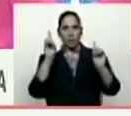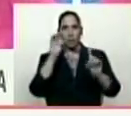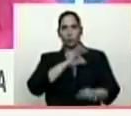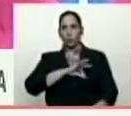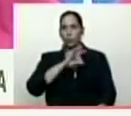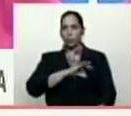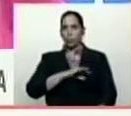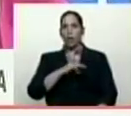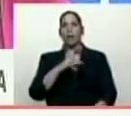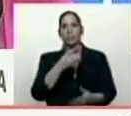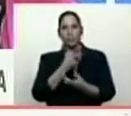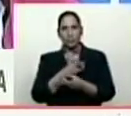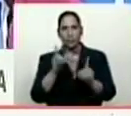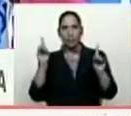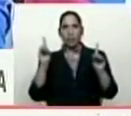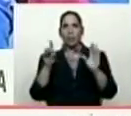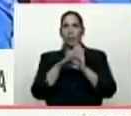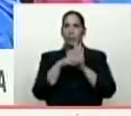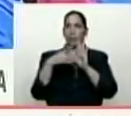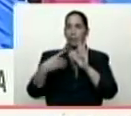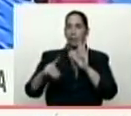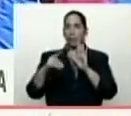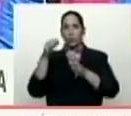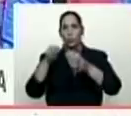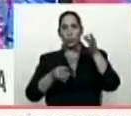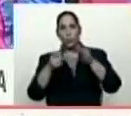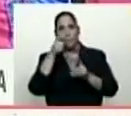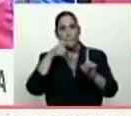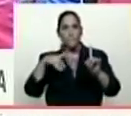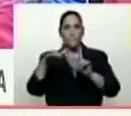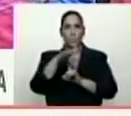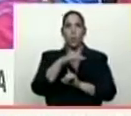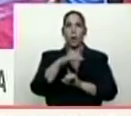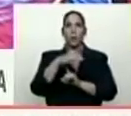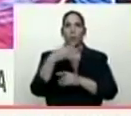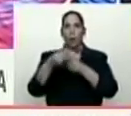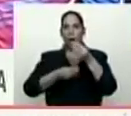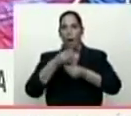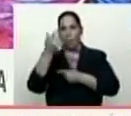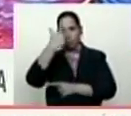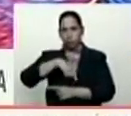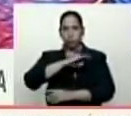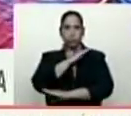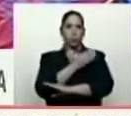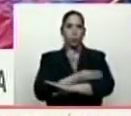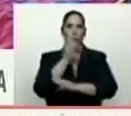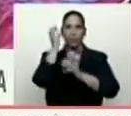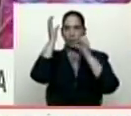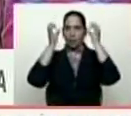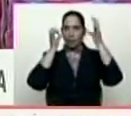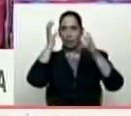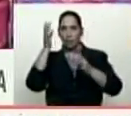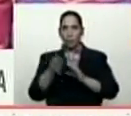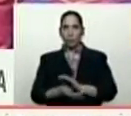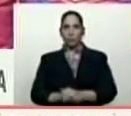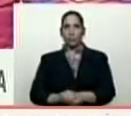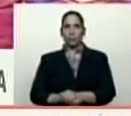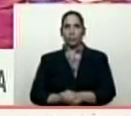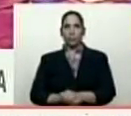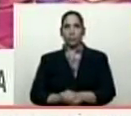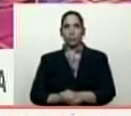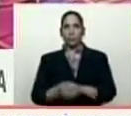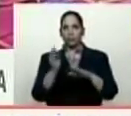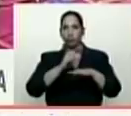de derecho y justicia, donde el pueblo venezolano ejerce protagónicamente sus poderes creadores, invocando